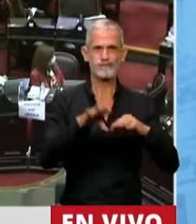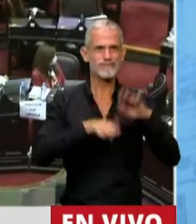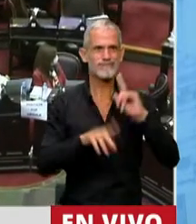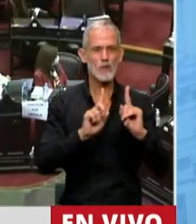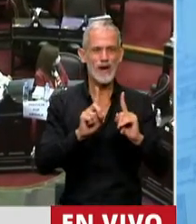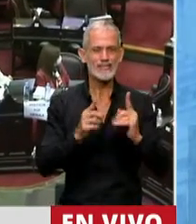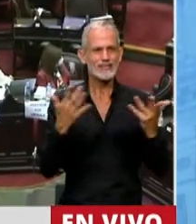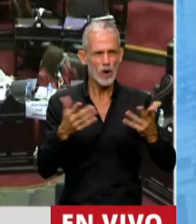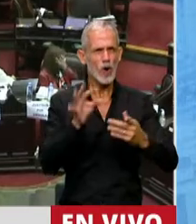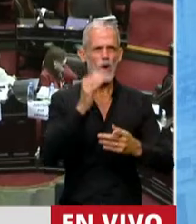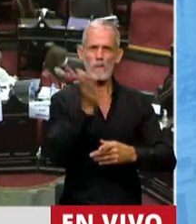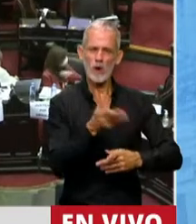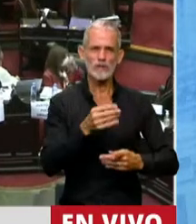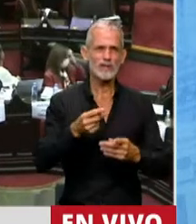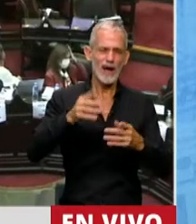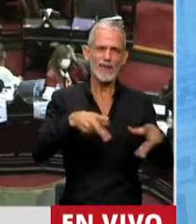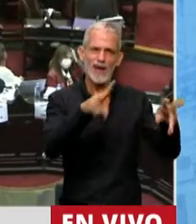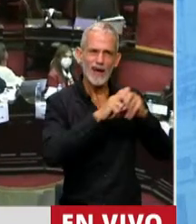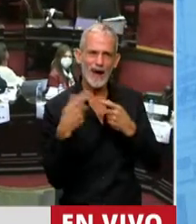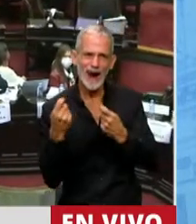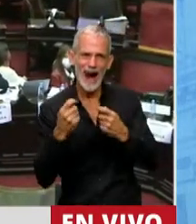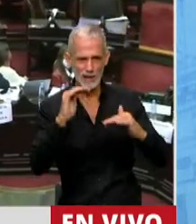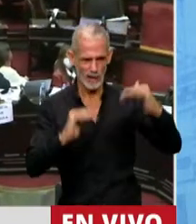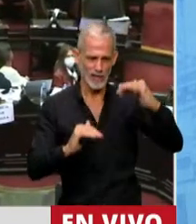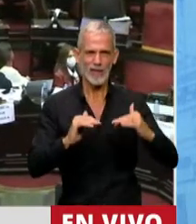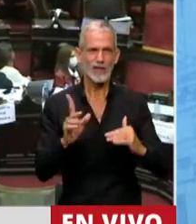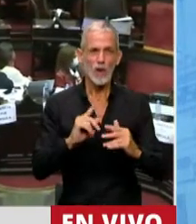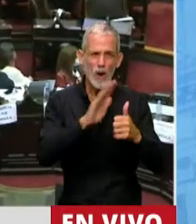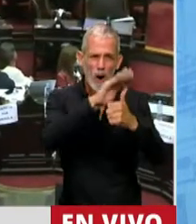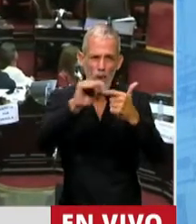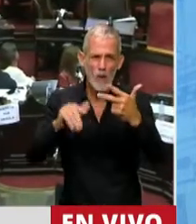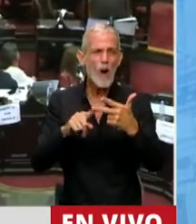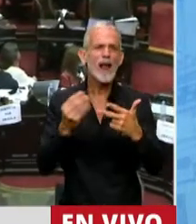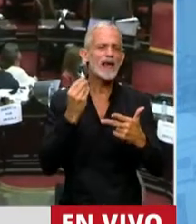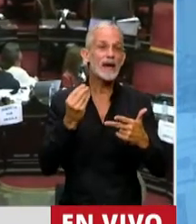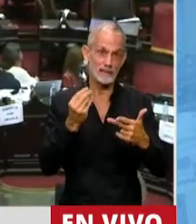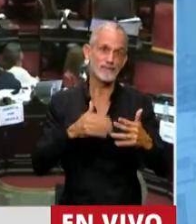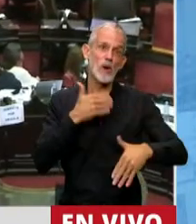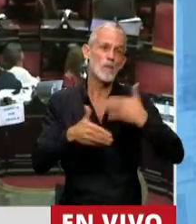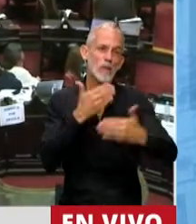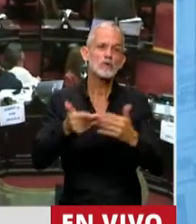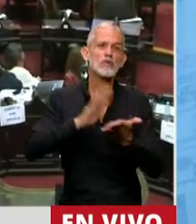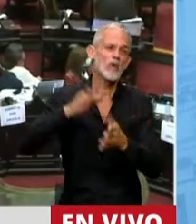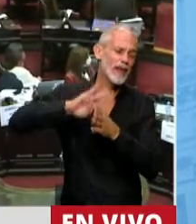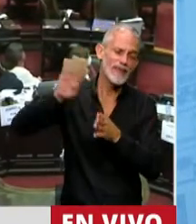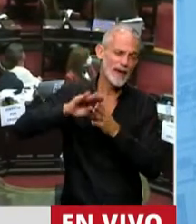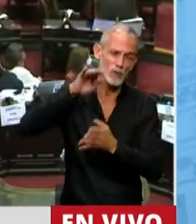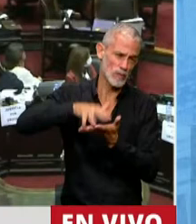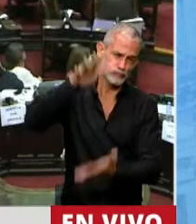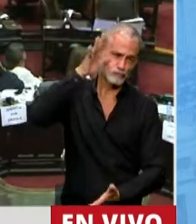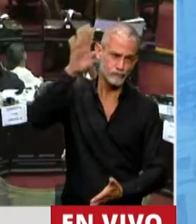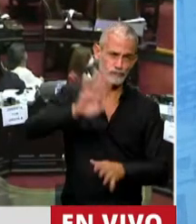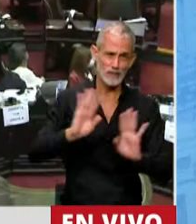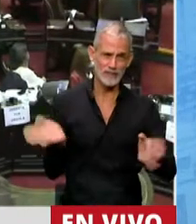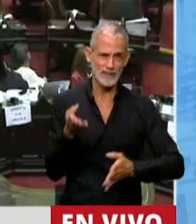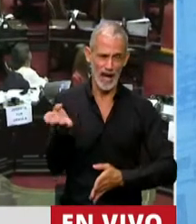ni un determinado porcentaje de déficit fiscal. Lo que hay en común en este ciclo es un proceso de sobreendeudamiento